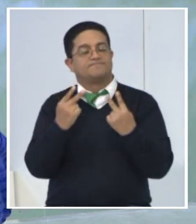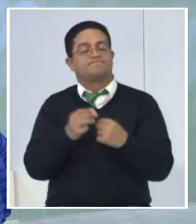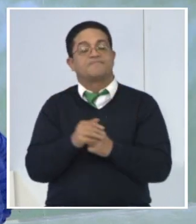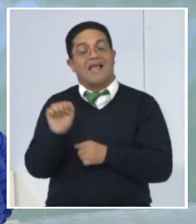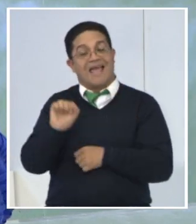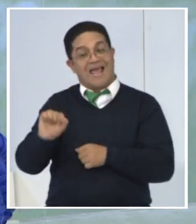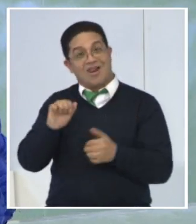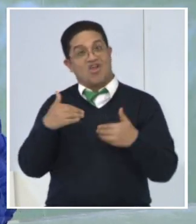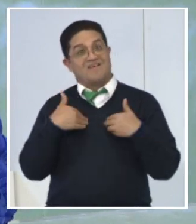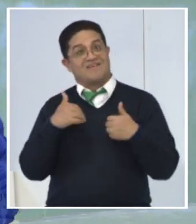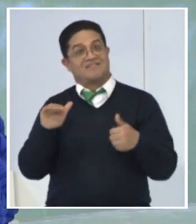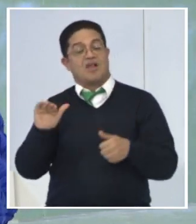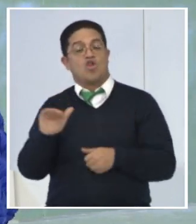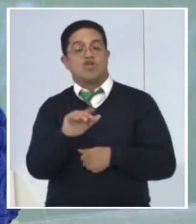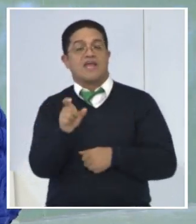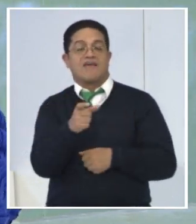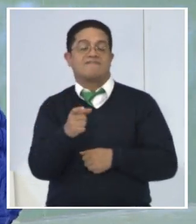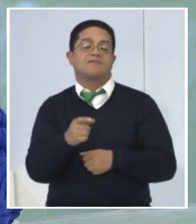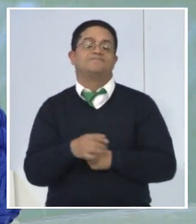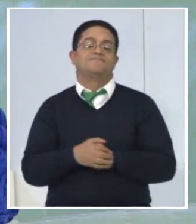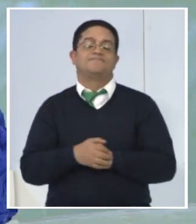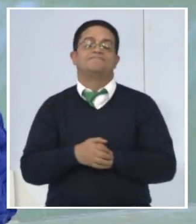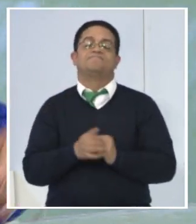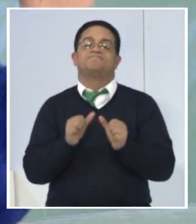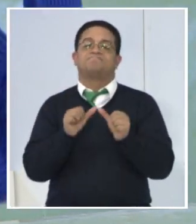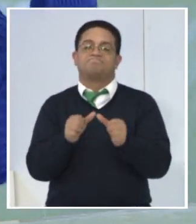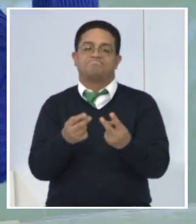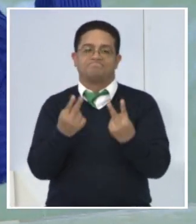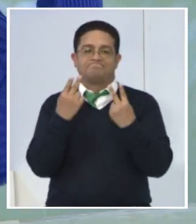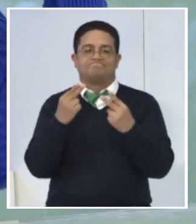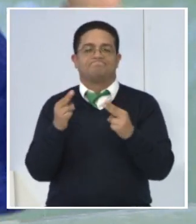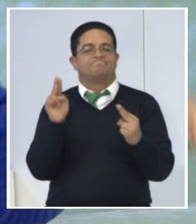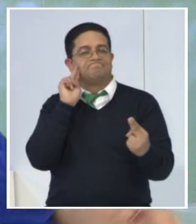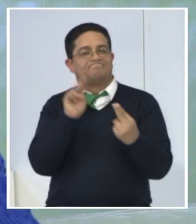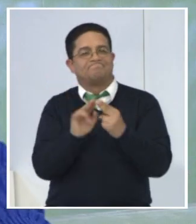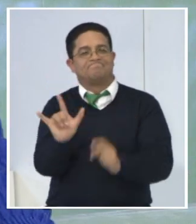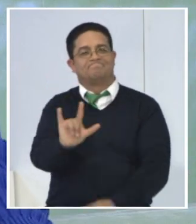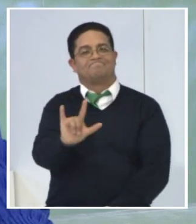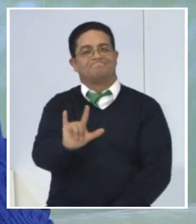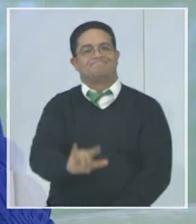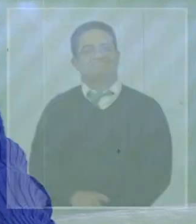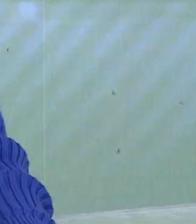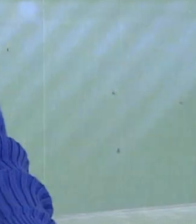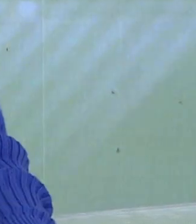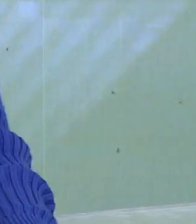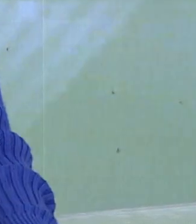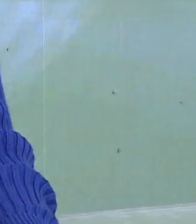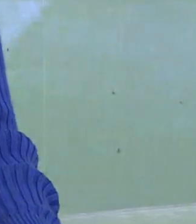cuentas, @salud_gb, @Danilo J. Salas. Será hasta una próxima oportunidad.